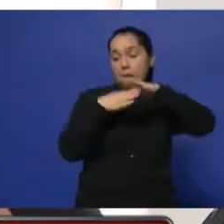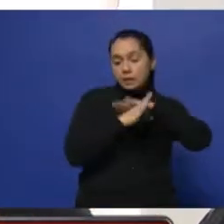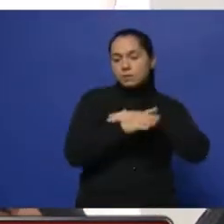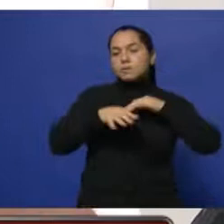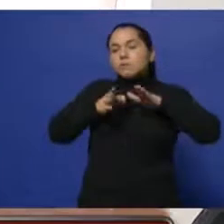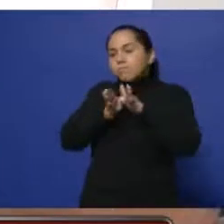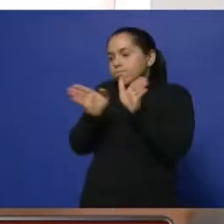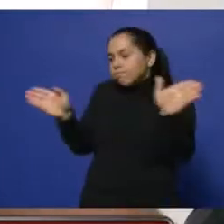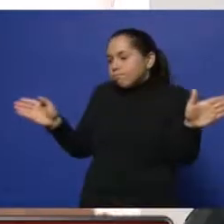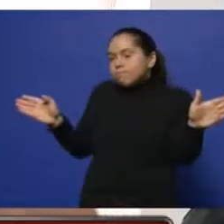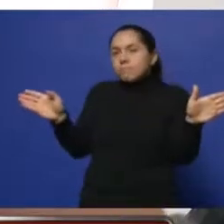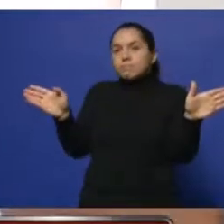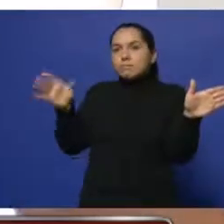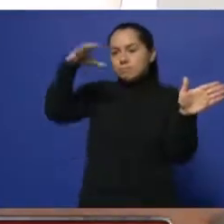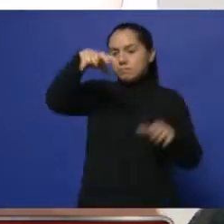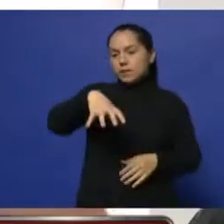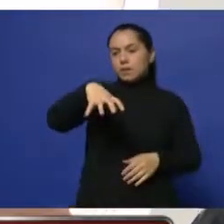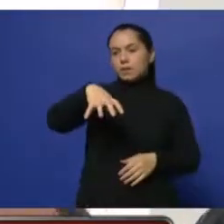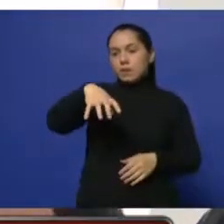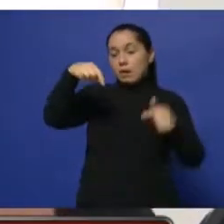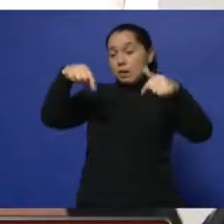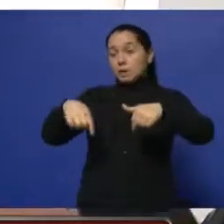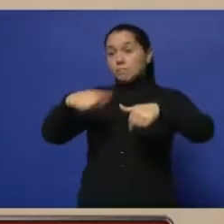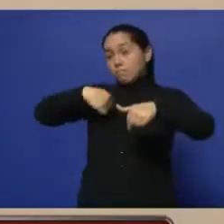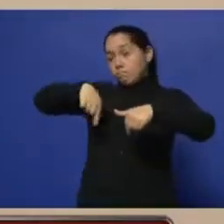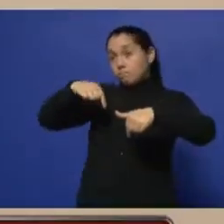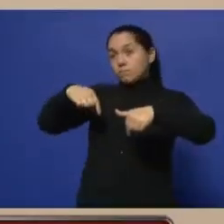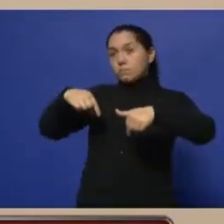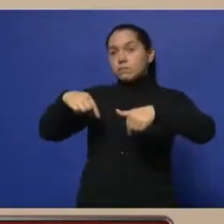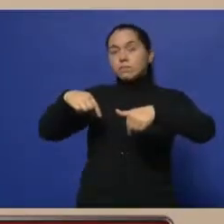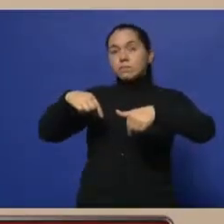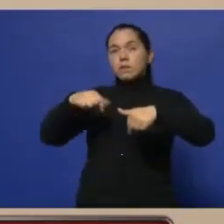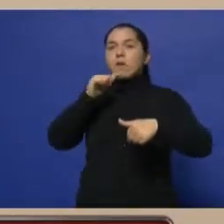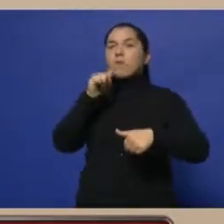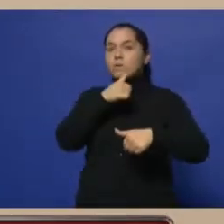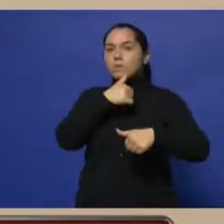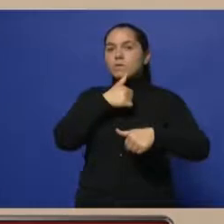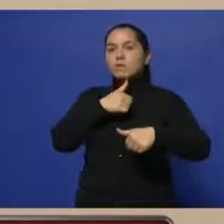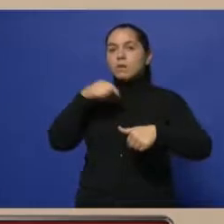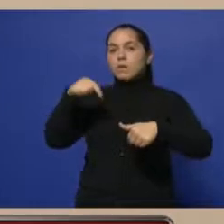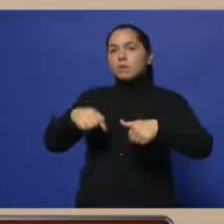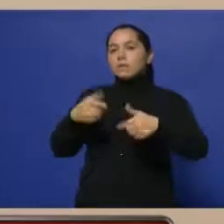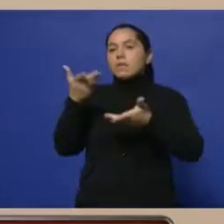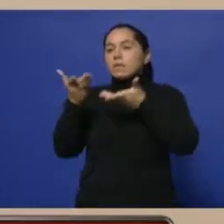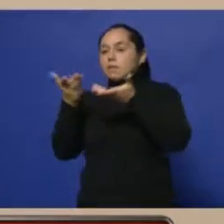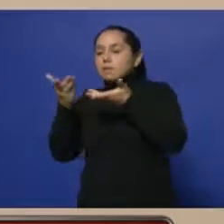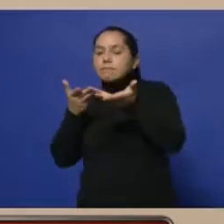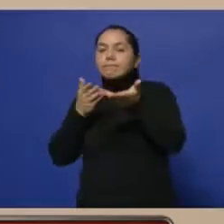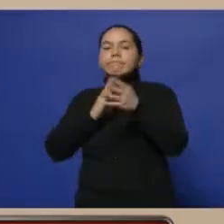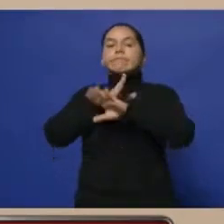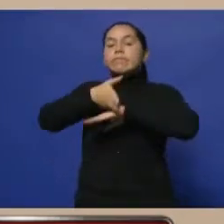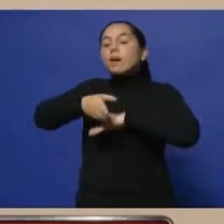con un espacio central, que es este donde estamos, que va a ser como el hall de distribución de los servicios que aquí se ofrecen y que